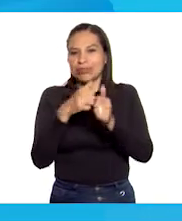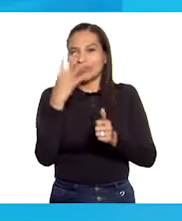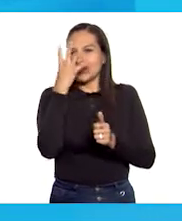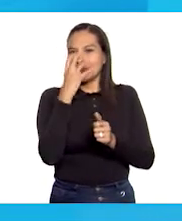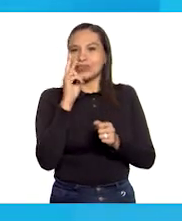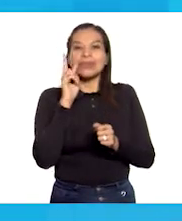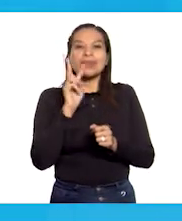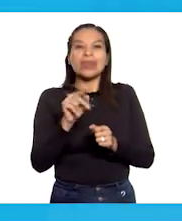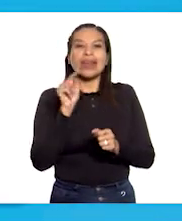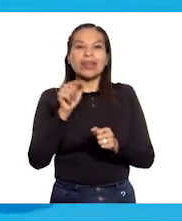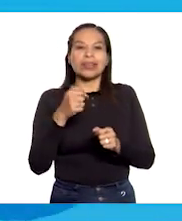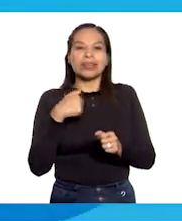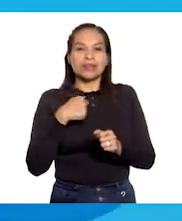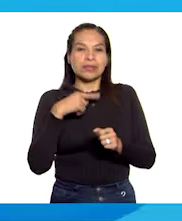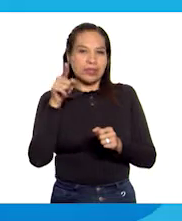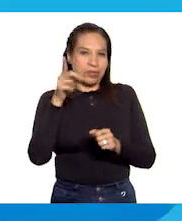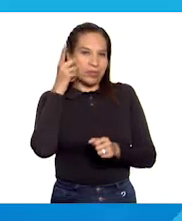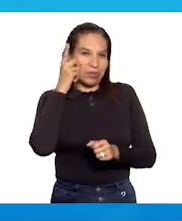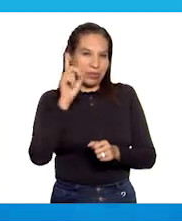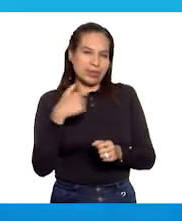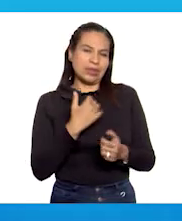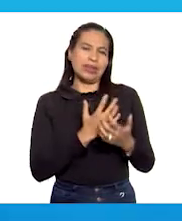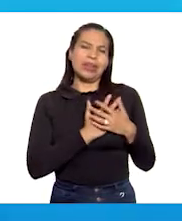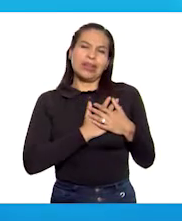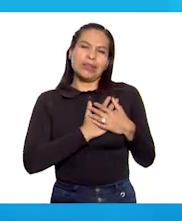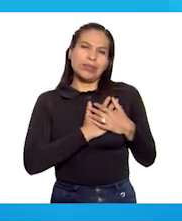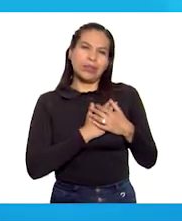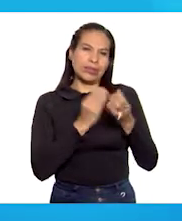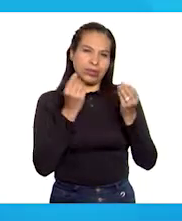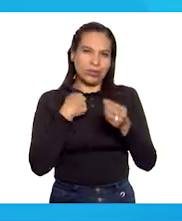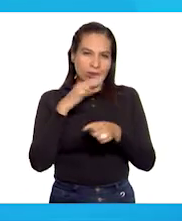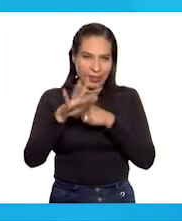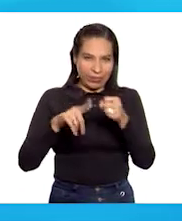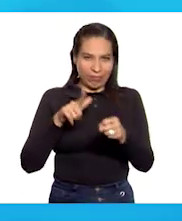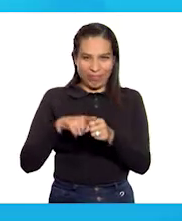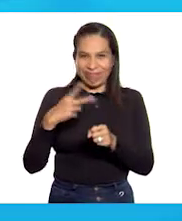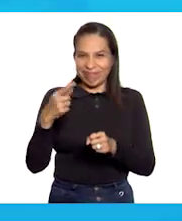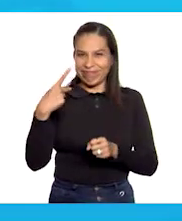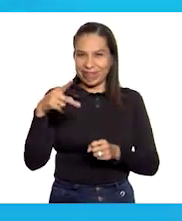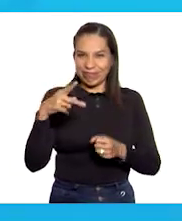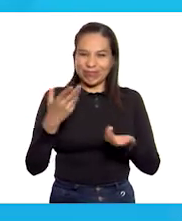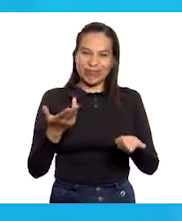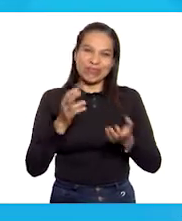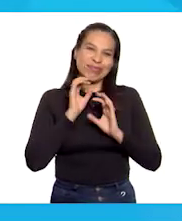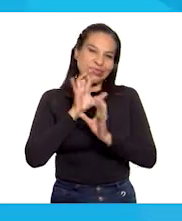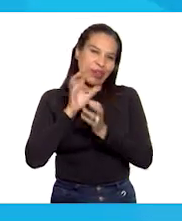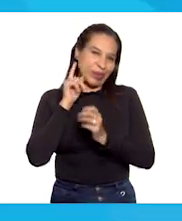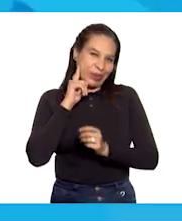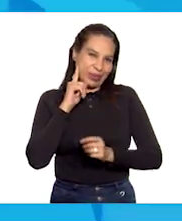sobre todo, de que mi amo me amaba como mascota.